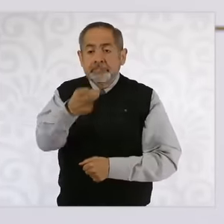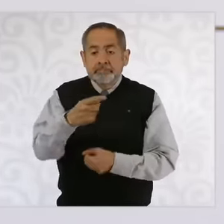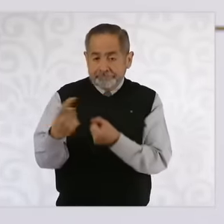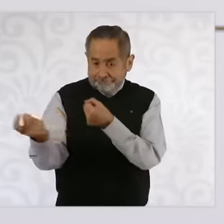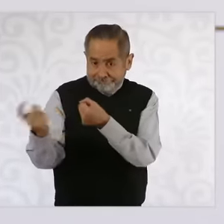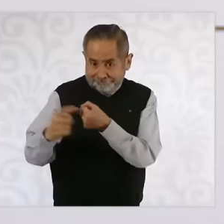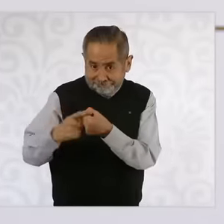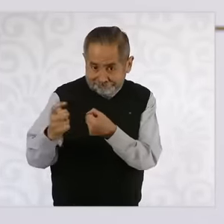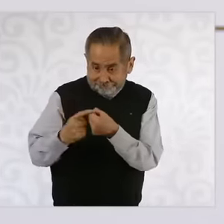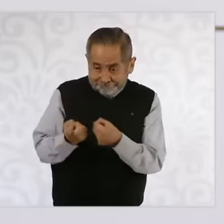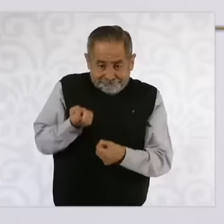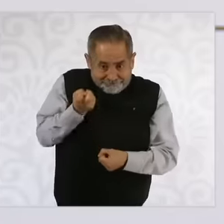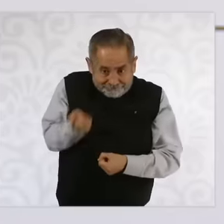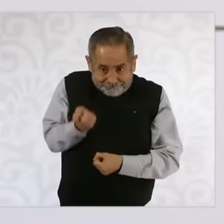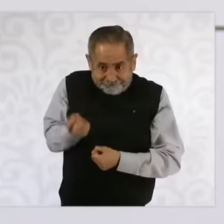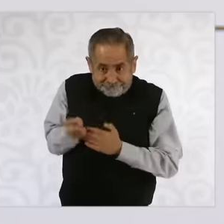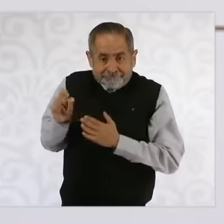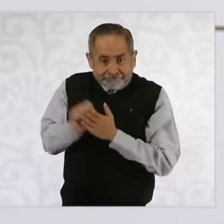ese mes.